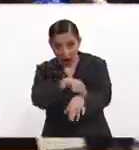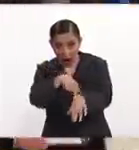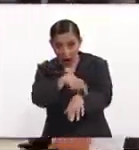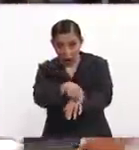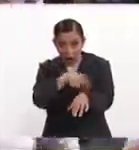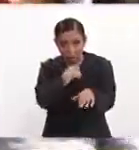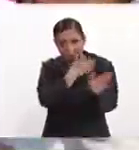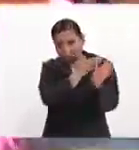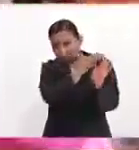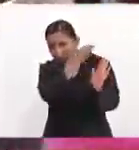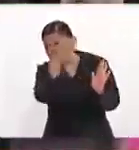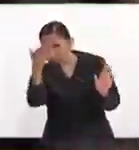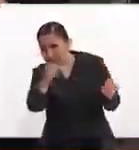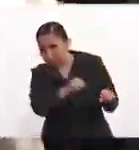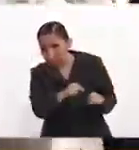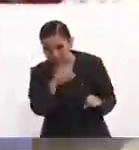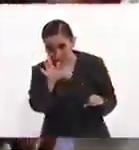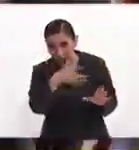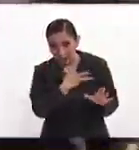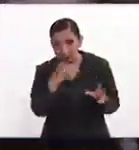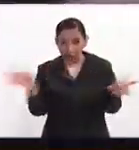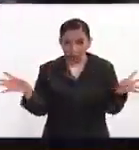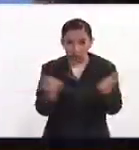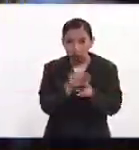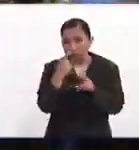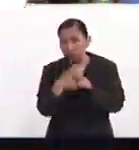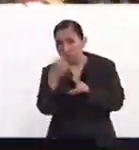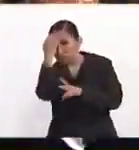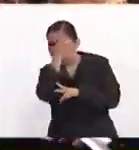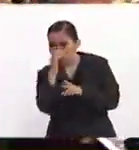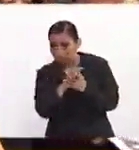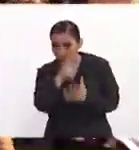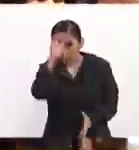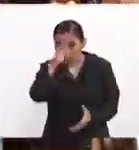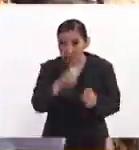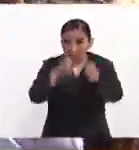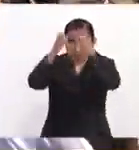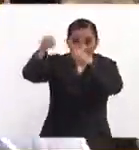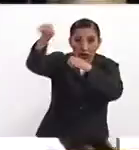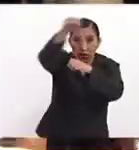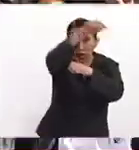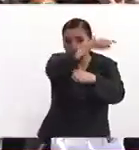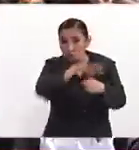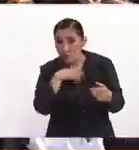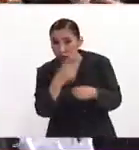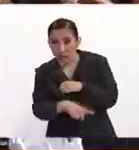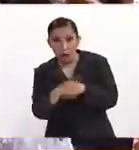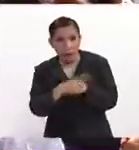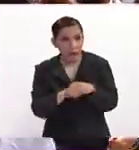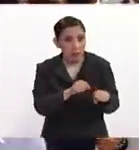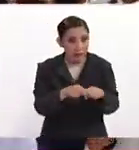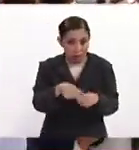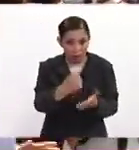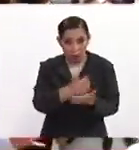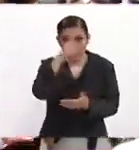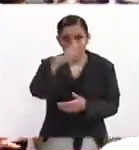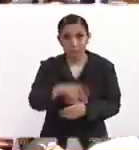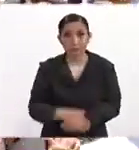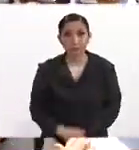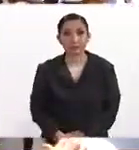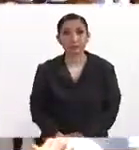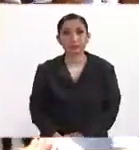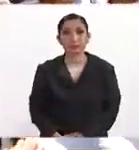las que han transcurrido este terremoto, ¿tienen una evaluación de mayores edificios afectados por el terremoto aquí en la Ciudad de